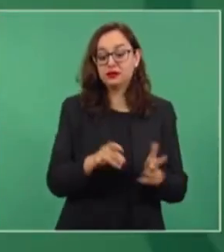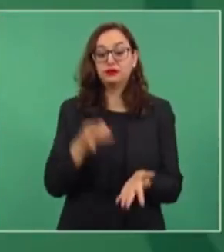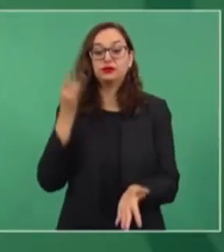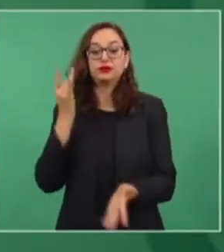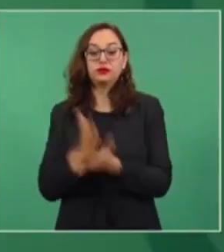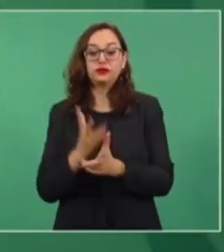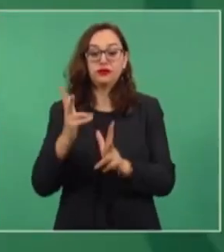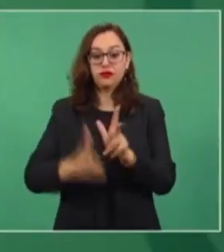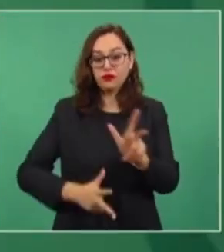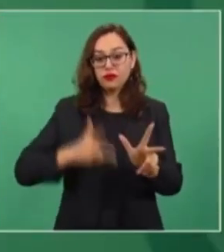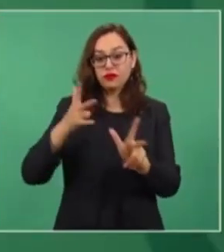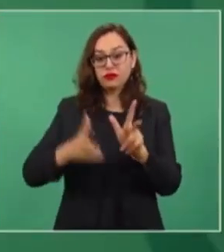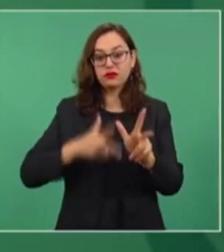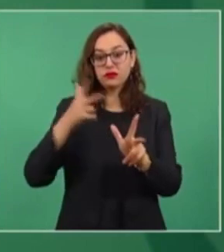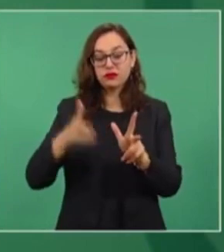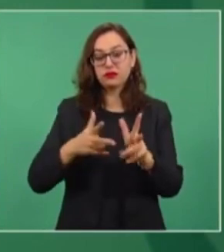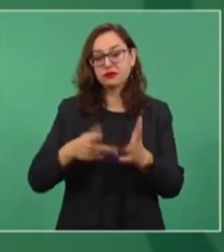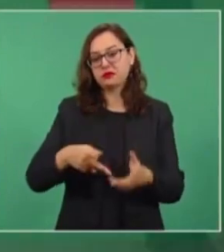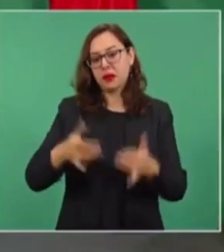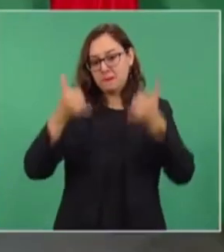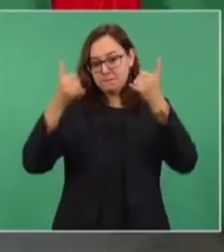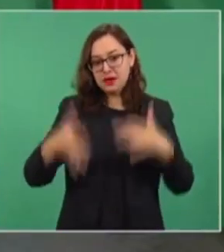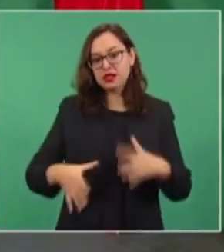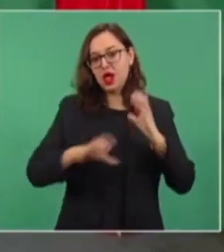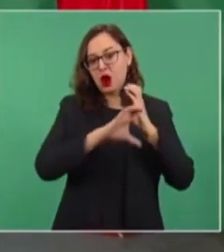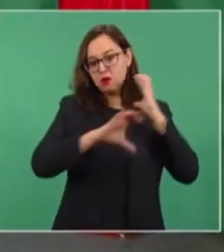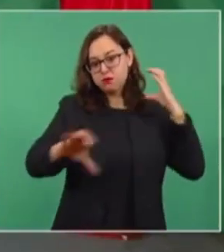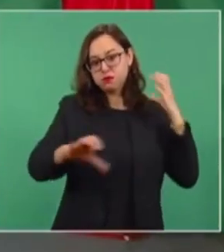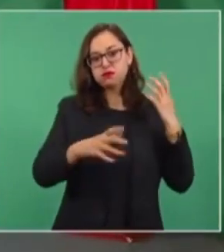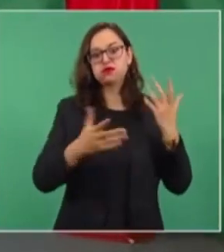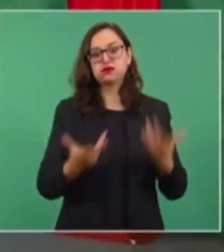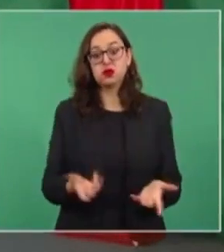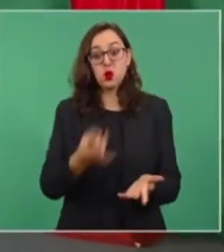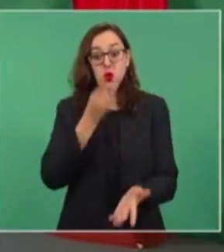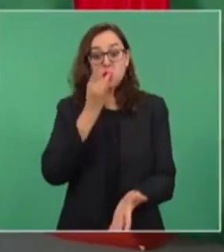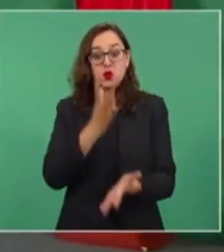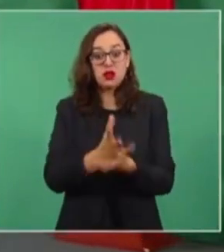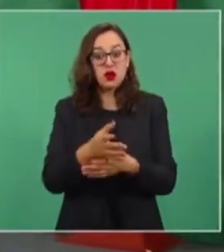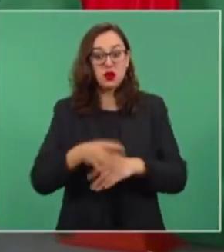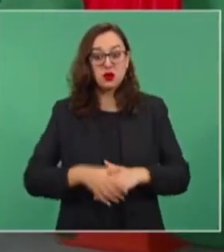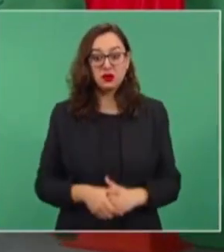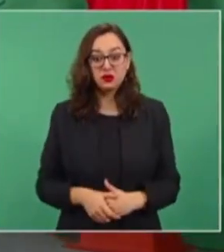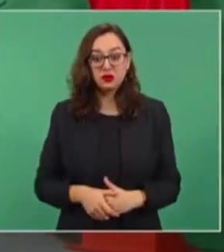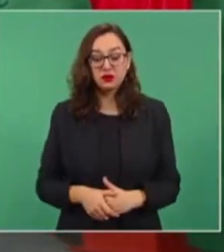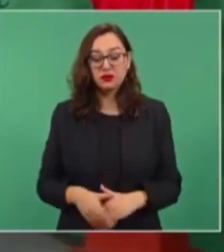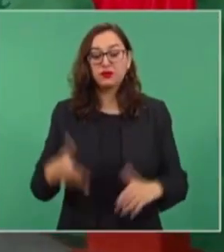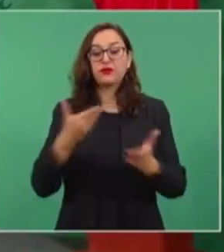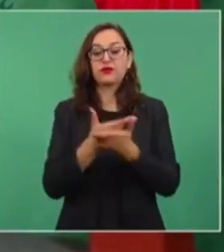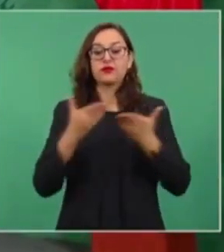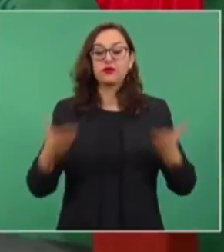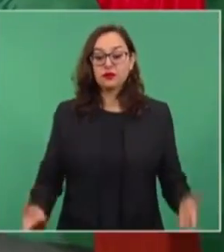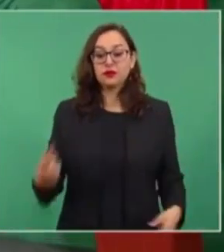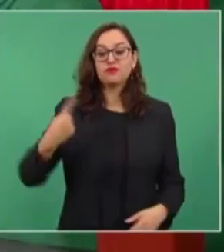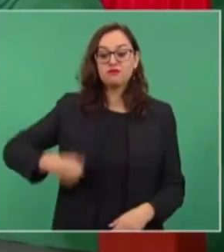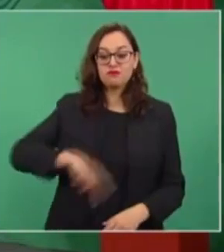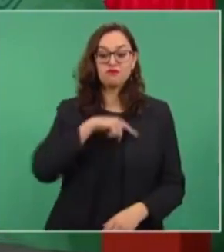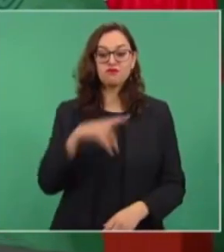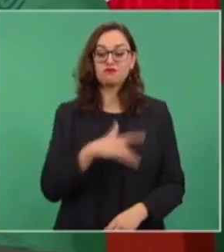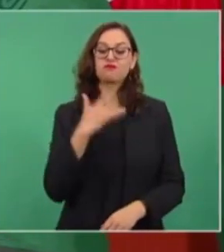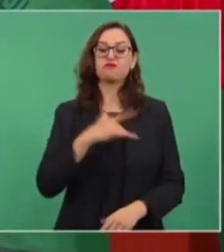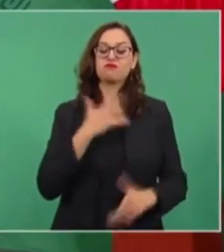carga. Entonces, para nosotros es un timbre de orgullo el que en este